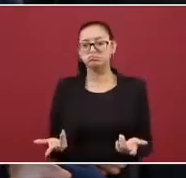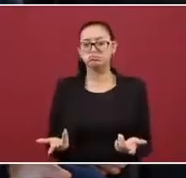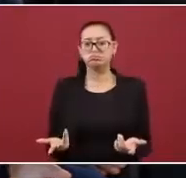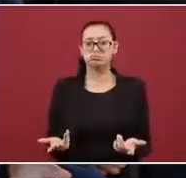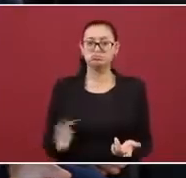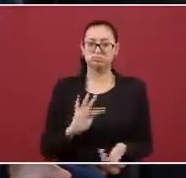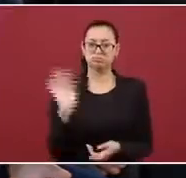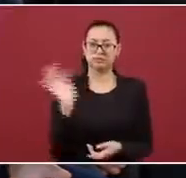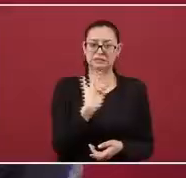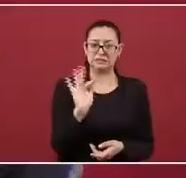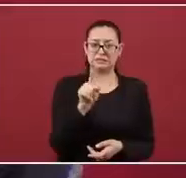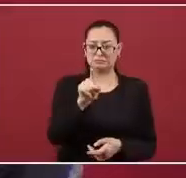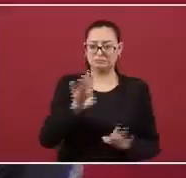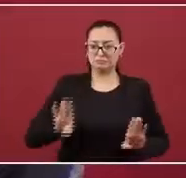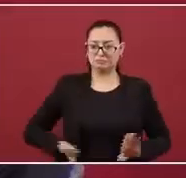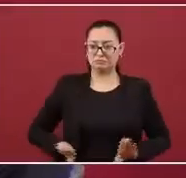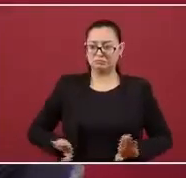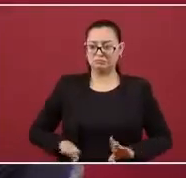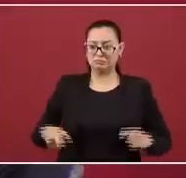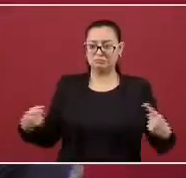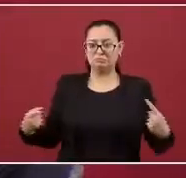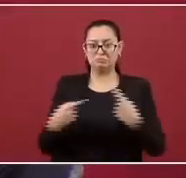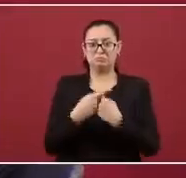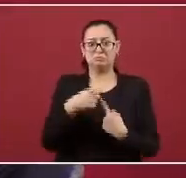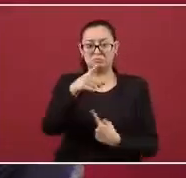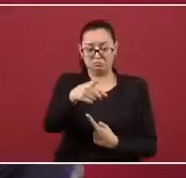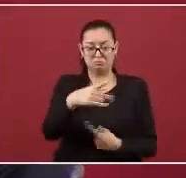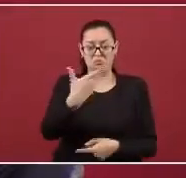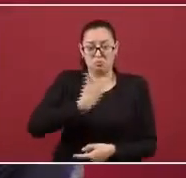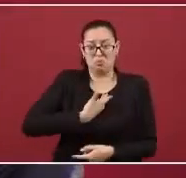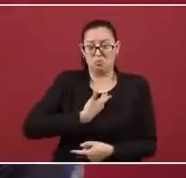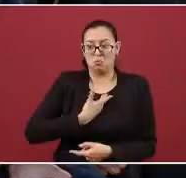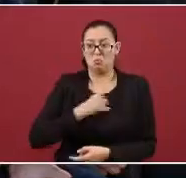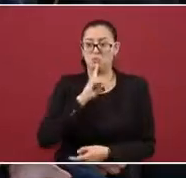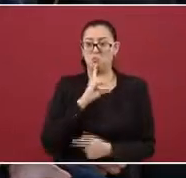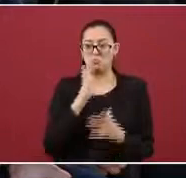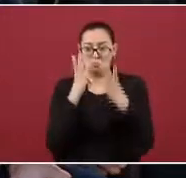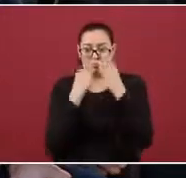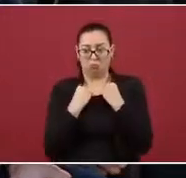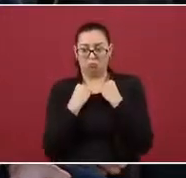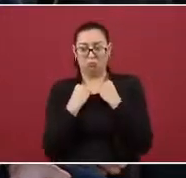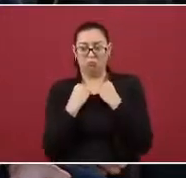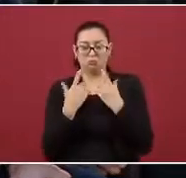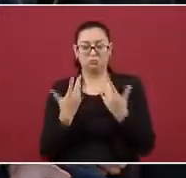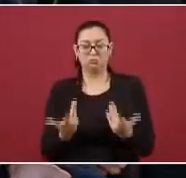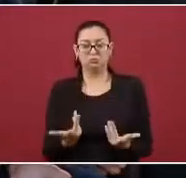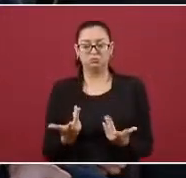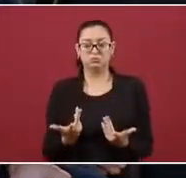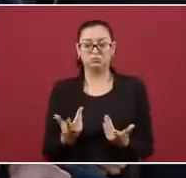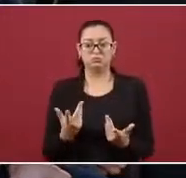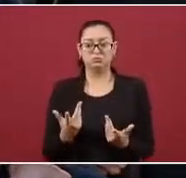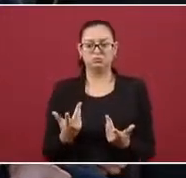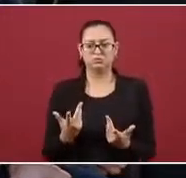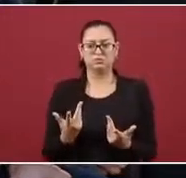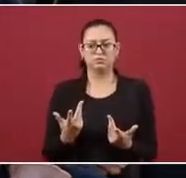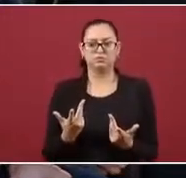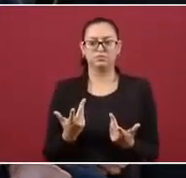sus principios el pedirle a los medios que dejen de publicar esta información, y